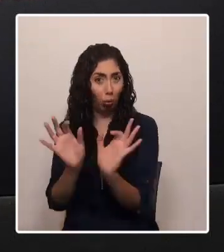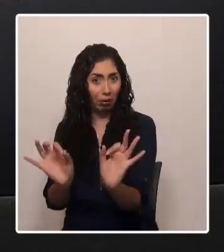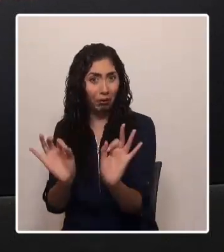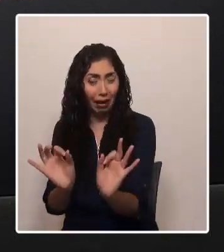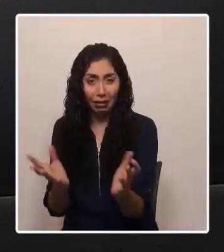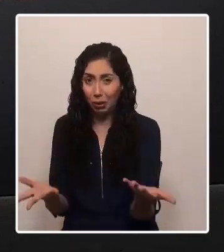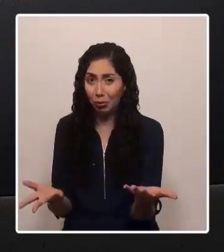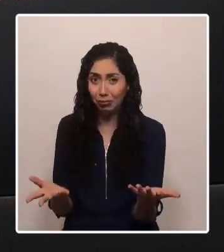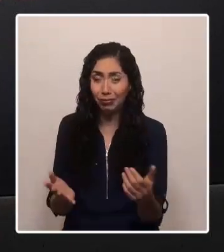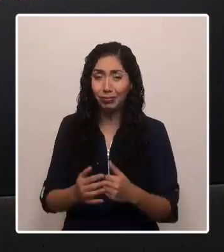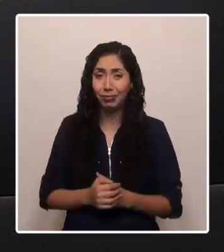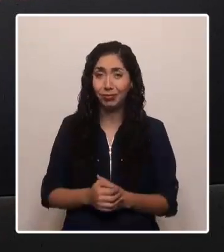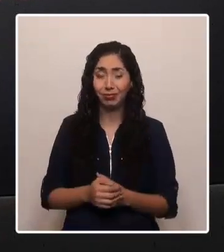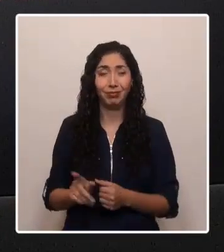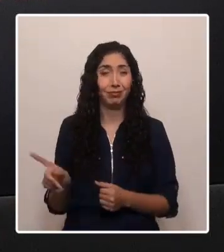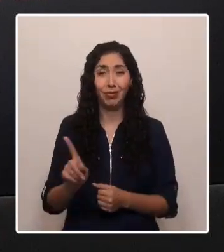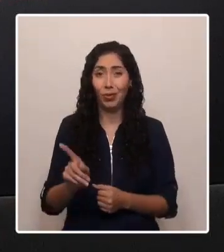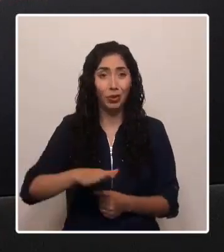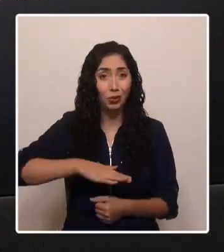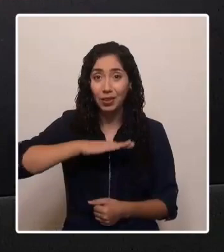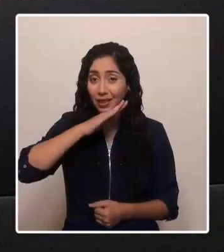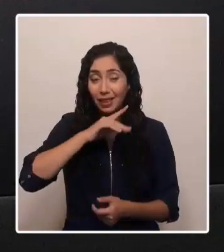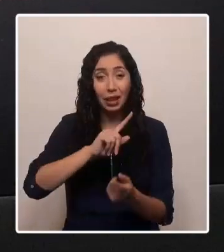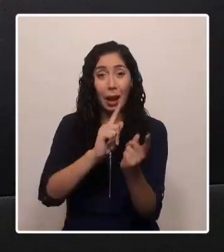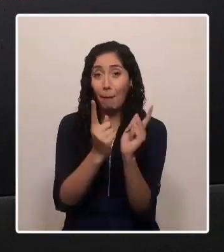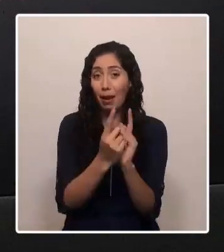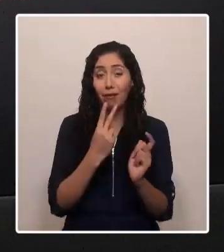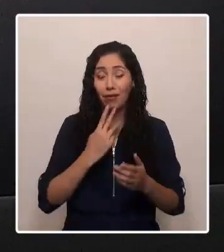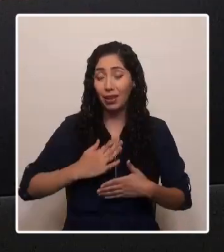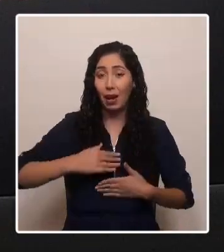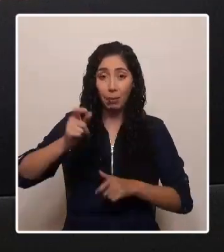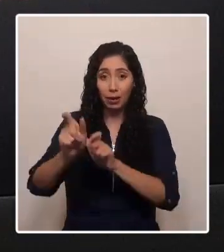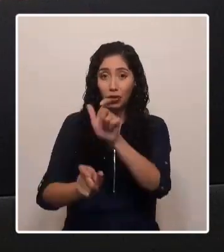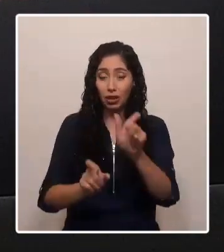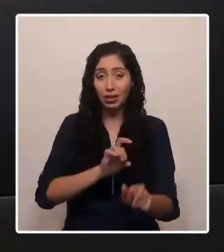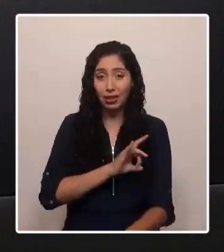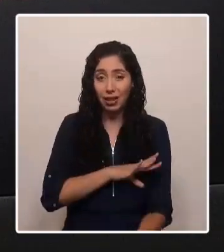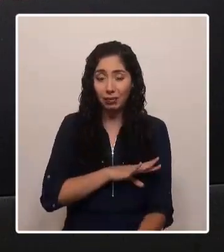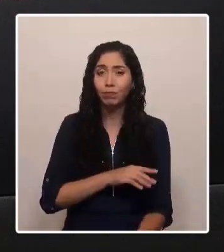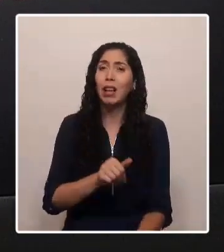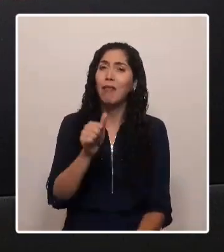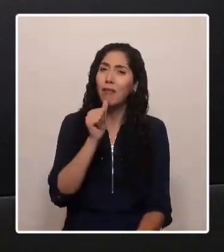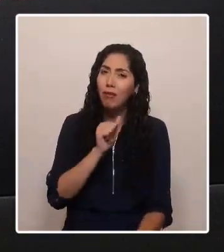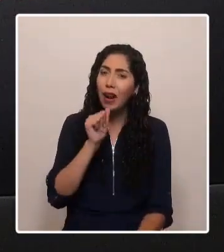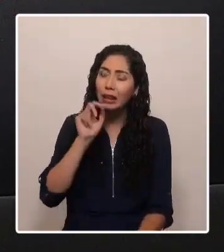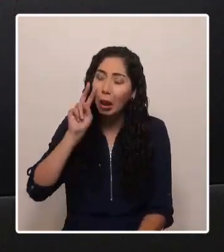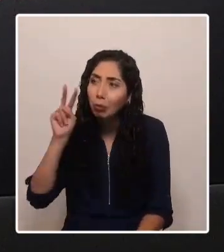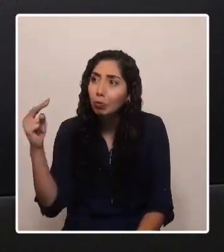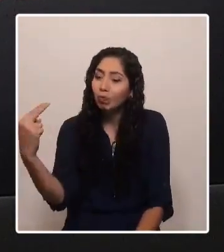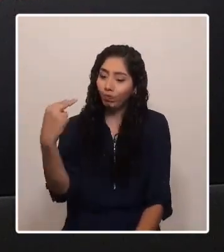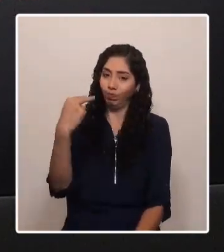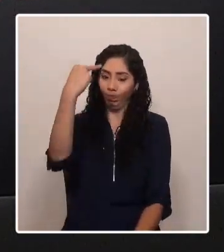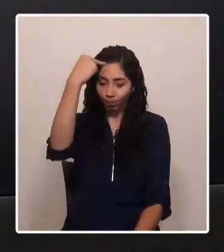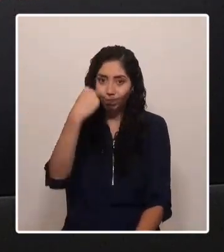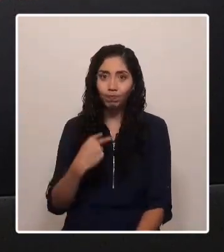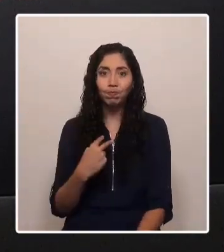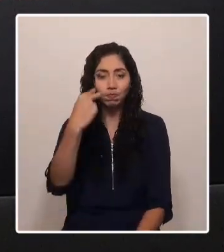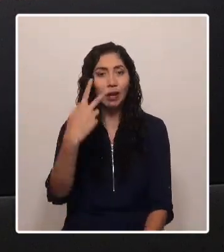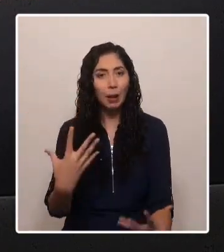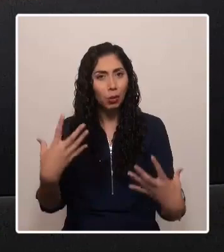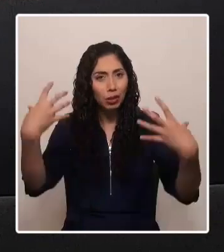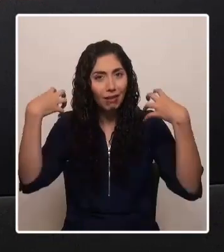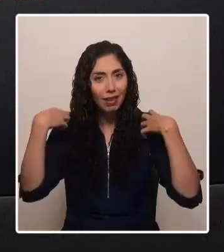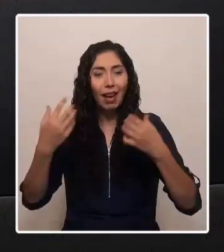humo maximalista fuera suficiente para cambiarle la vida a los chilenos. Falta autocrítica, falta sentido de responsabilidad en esta